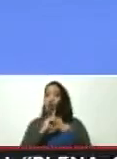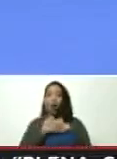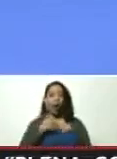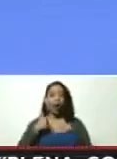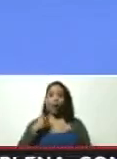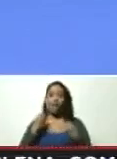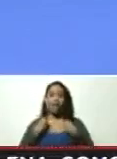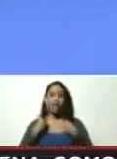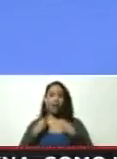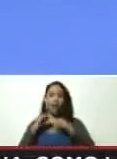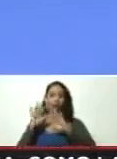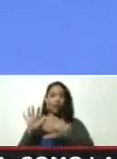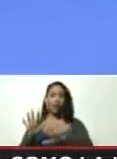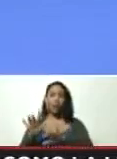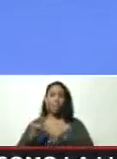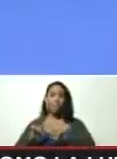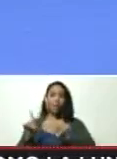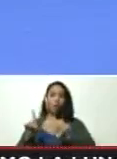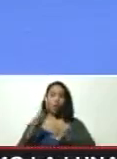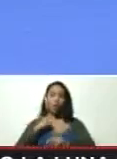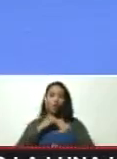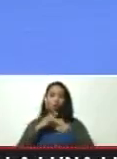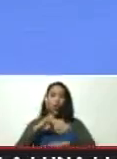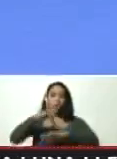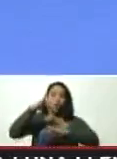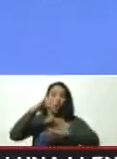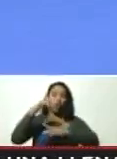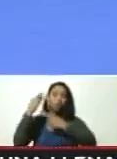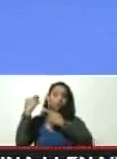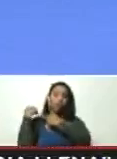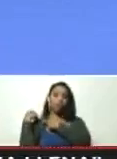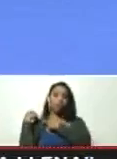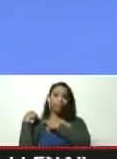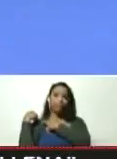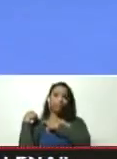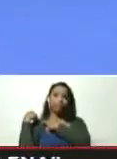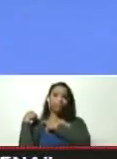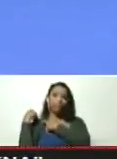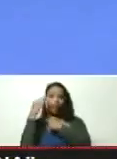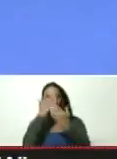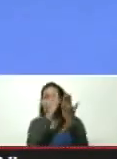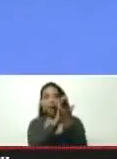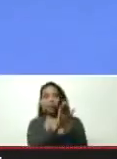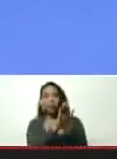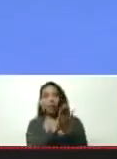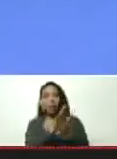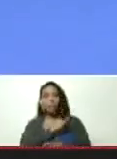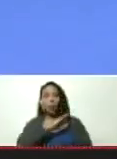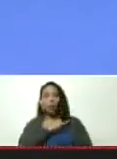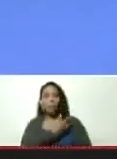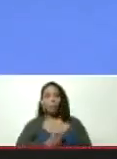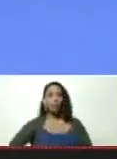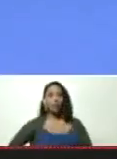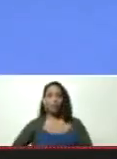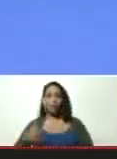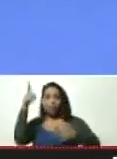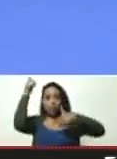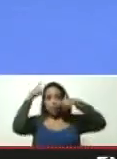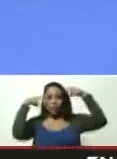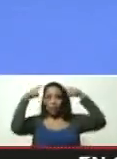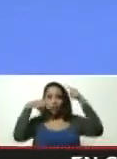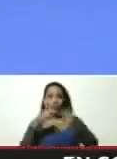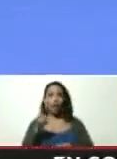vivir, pero que nos tocó y nos correspondió enfrentar. Y el propio presidente Chávez,